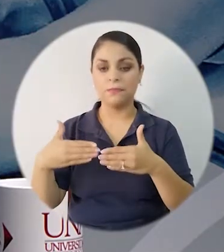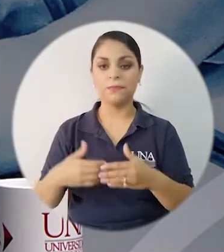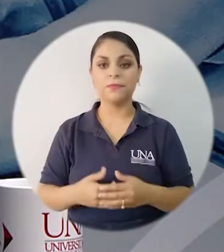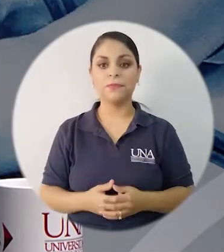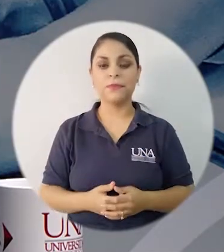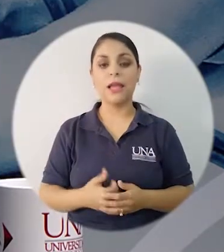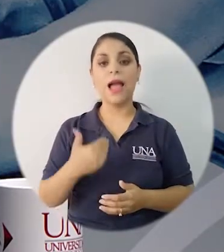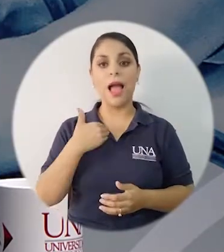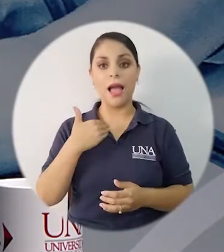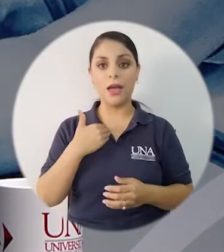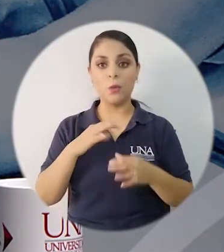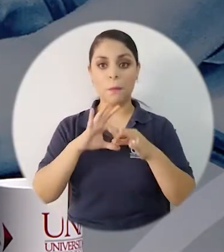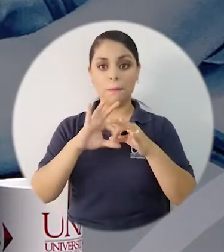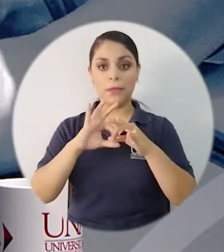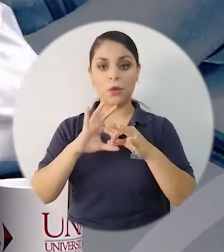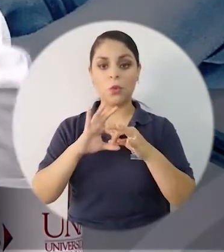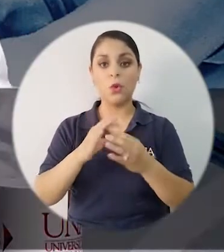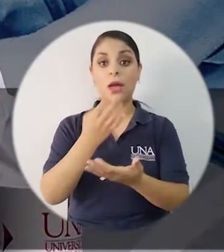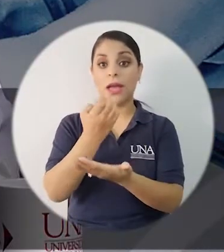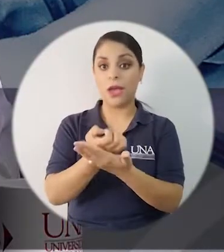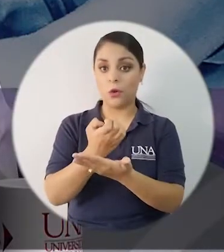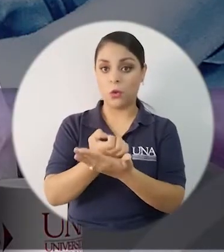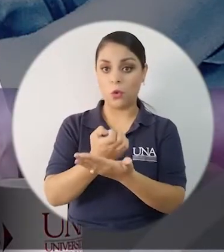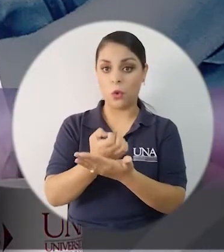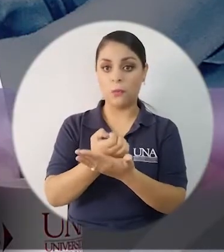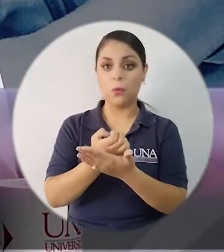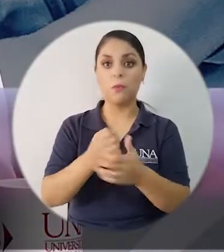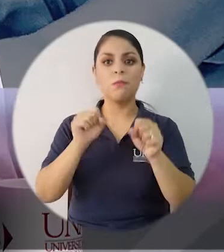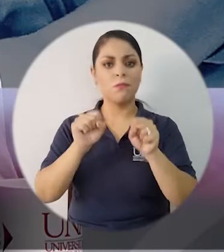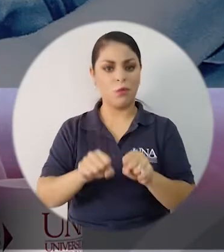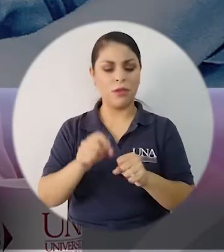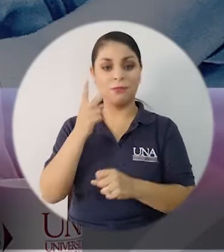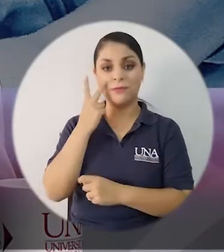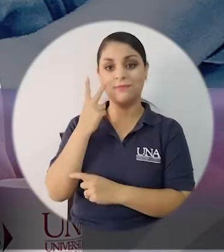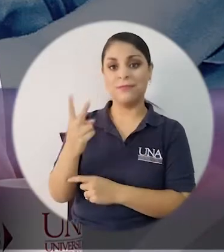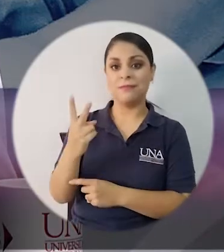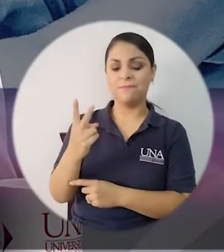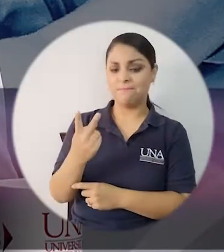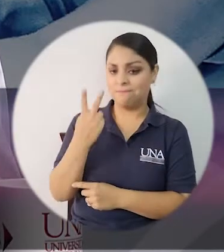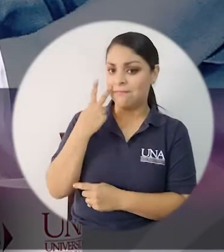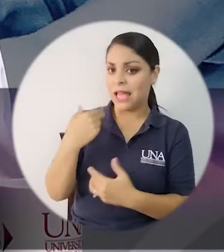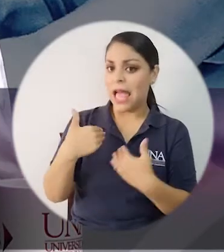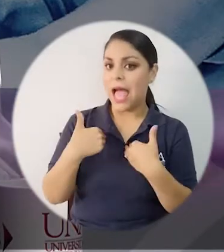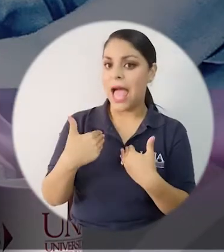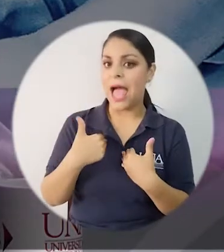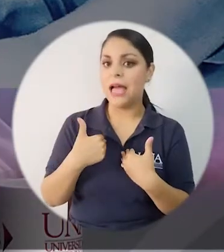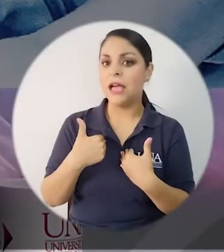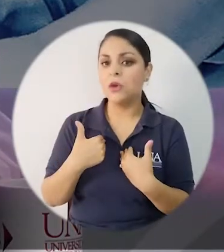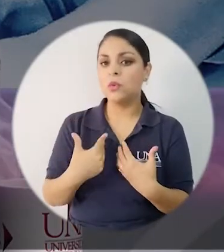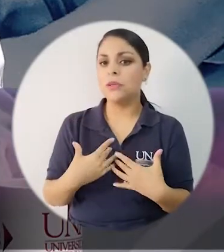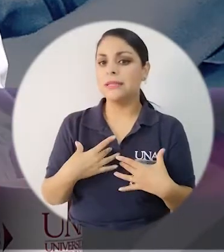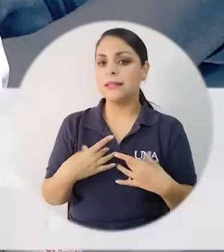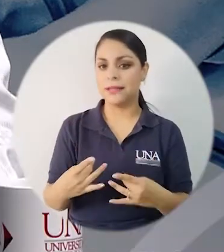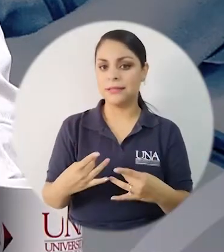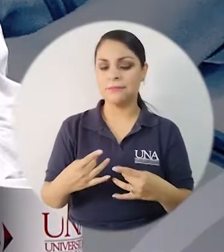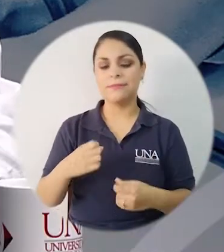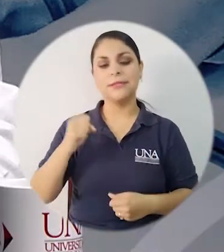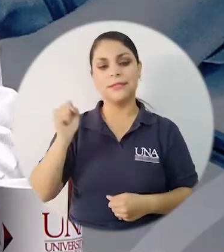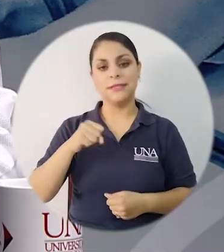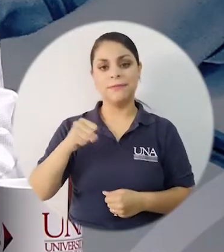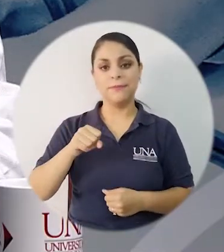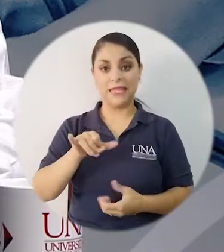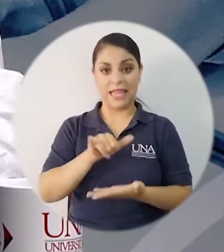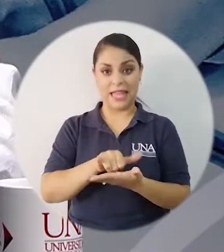un vínculo, hay un elemento económico que podemos observar. Sí, hay una intención. Entonces vemos que este proceso